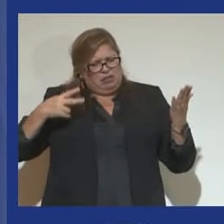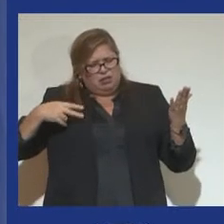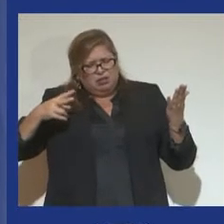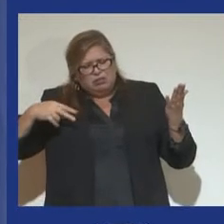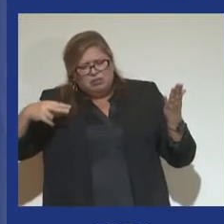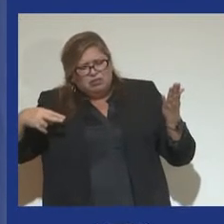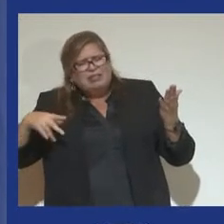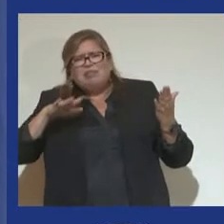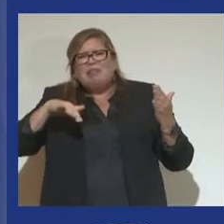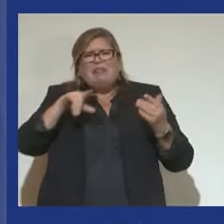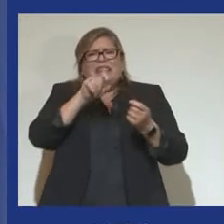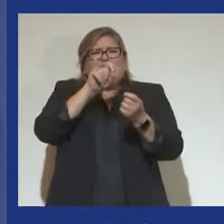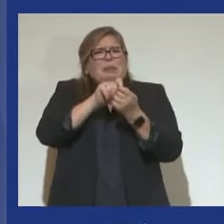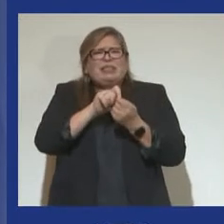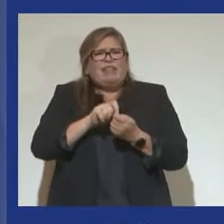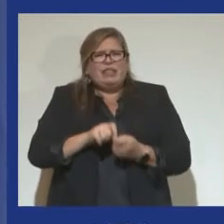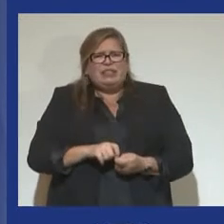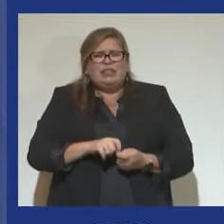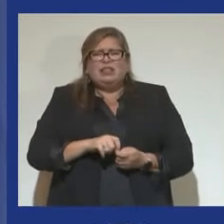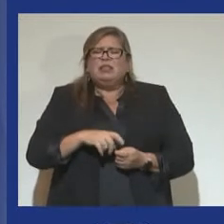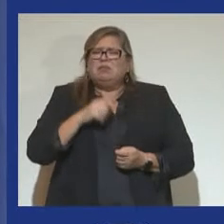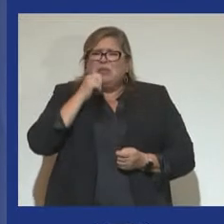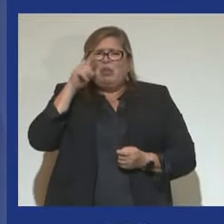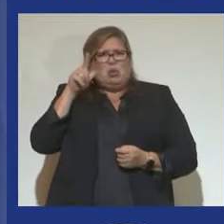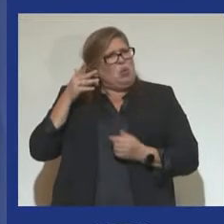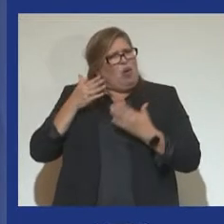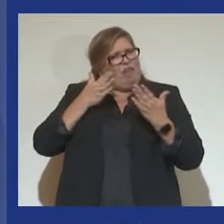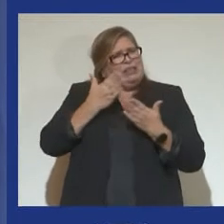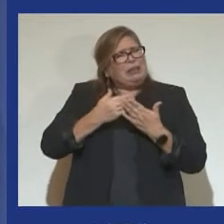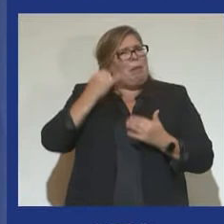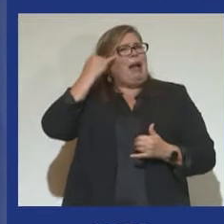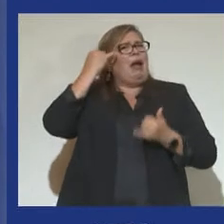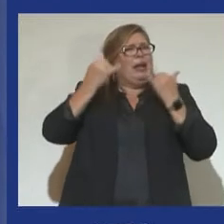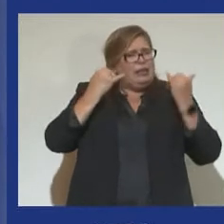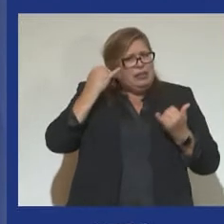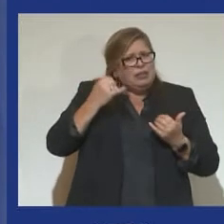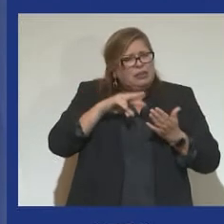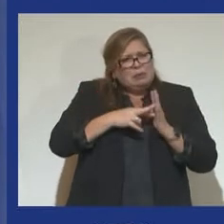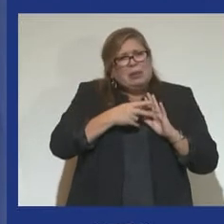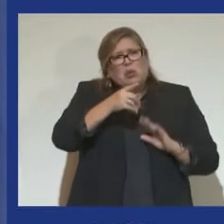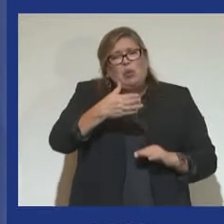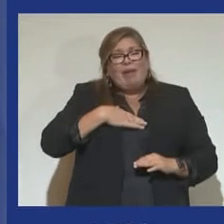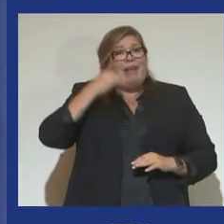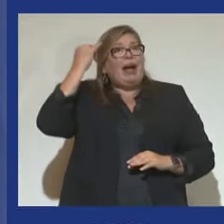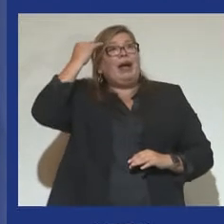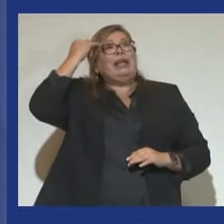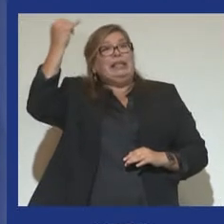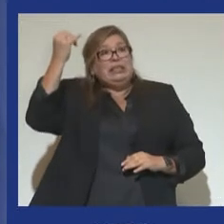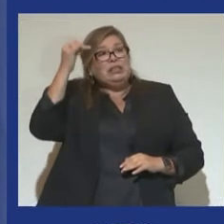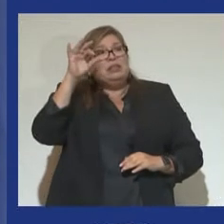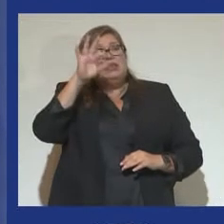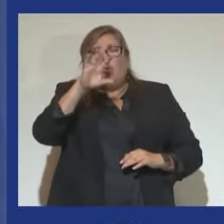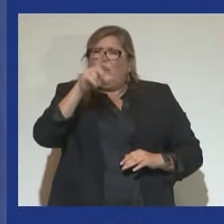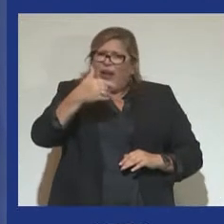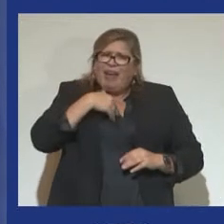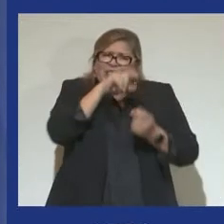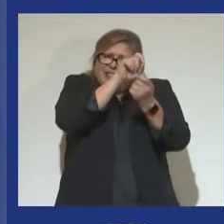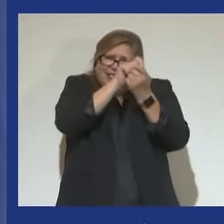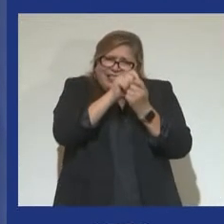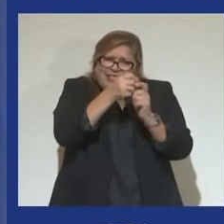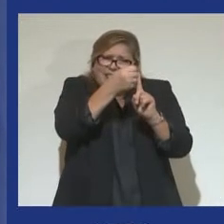pero no hay mucha especificidad son sólo ideas entonces eso tiene en detalles está